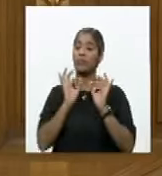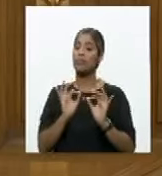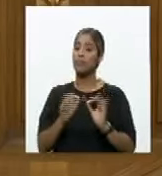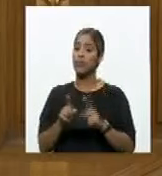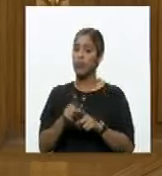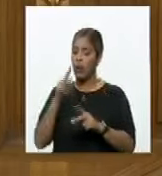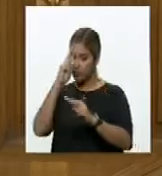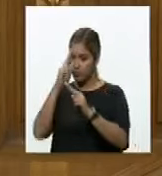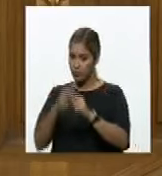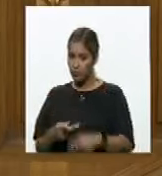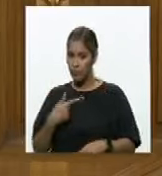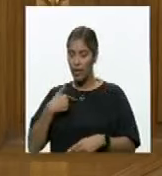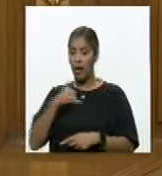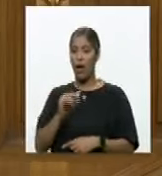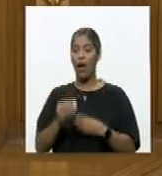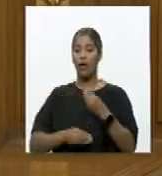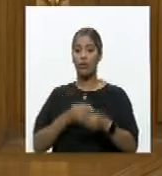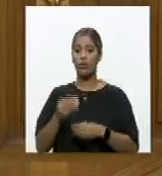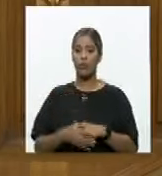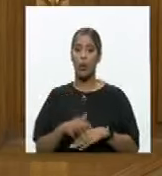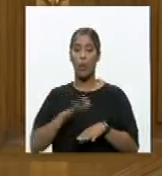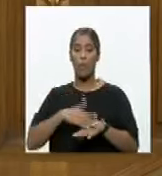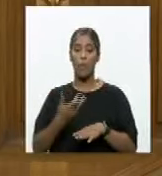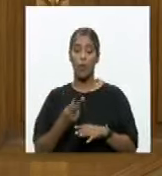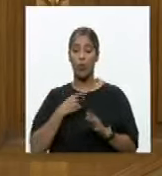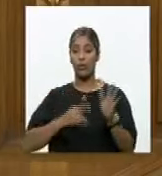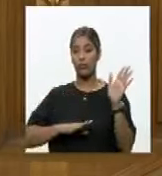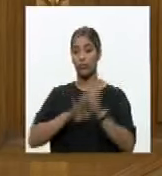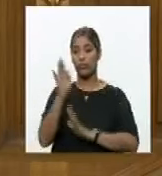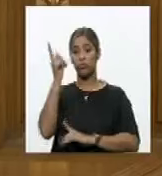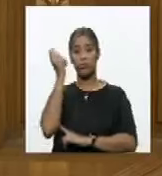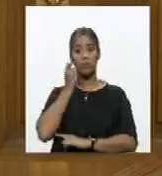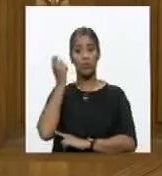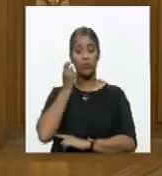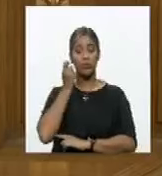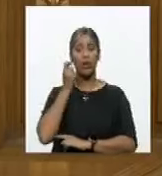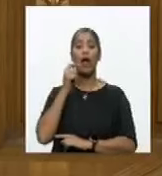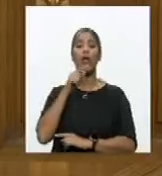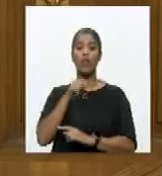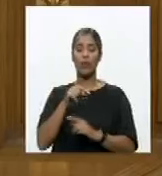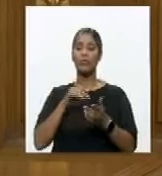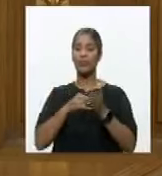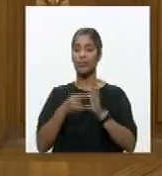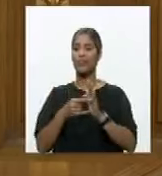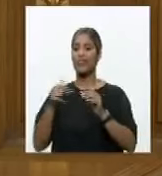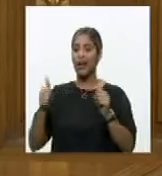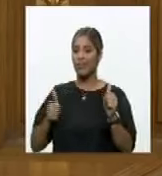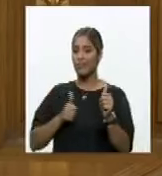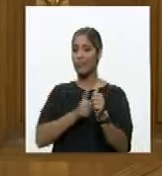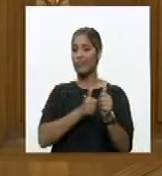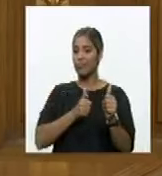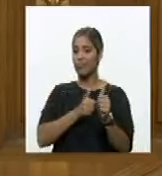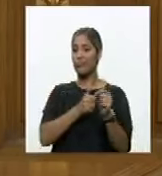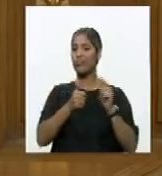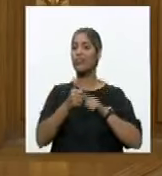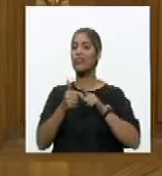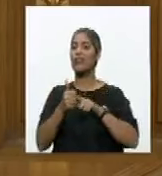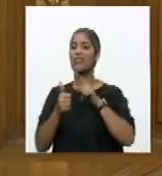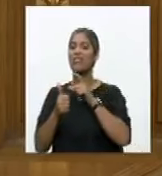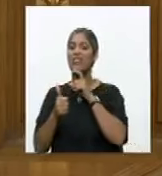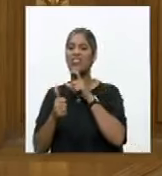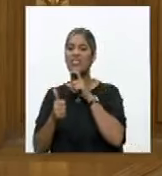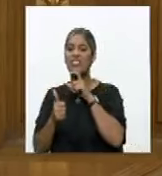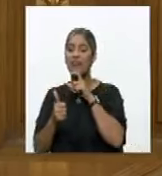un reconocimiento que tenemos que hacerle, porque el éxito de los diputados está basado en el personal de apoyo, que a veces